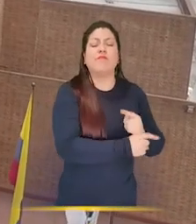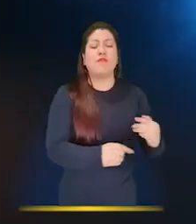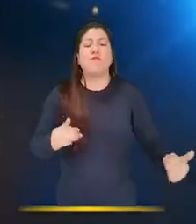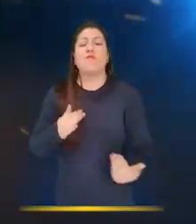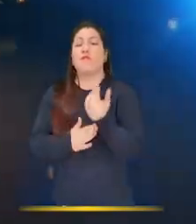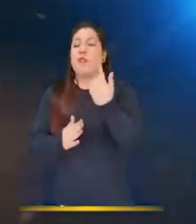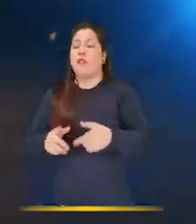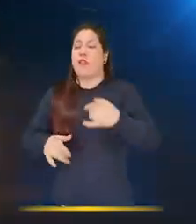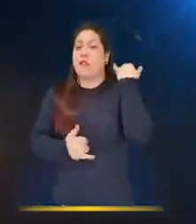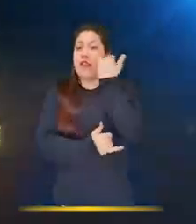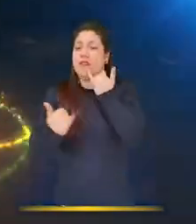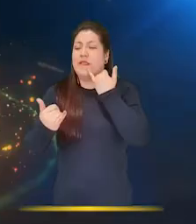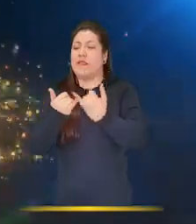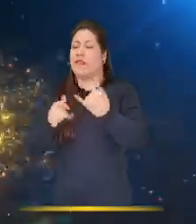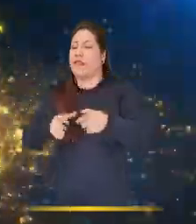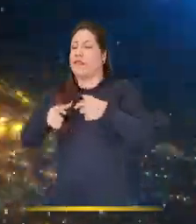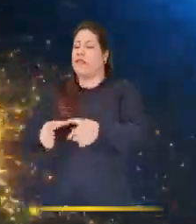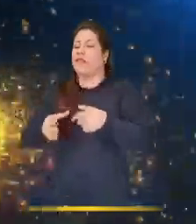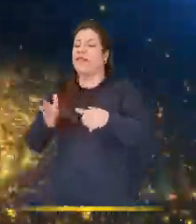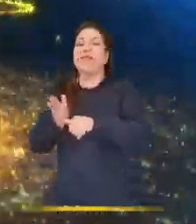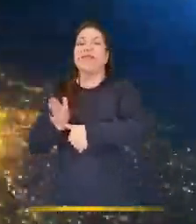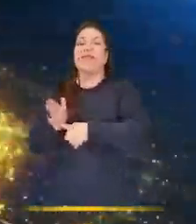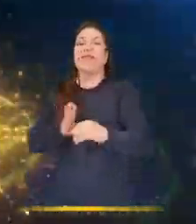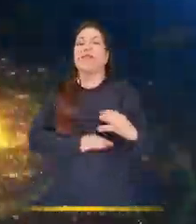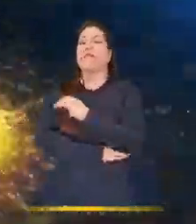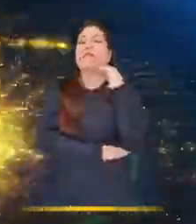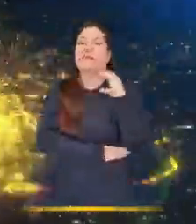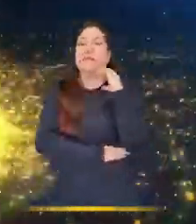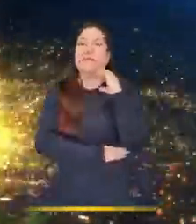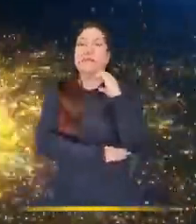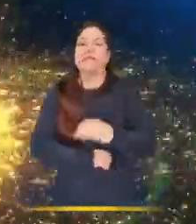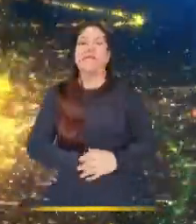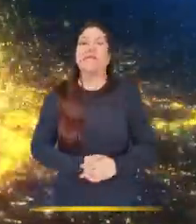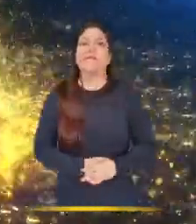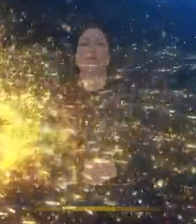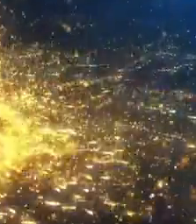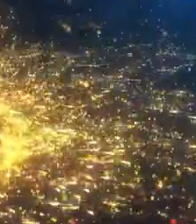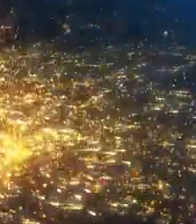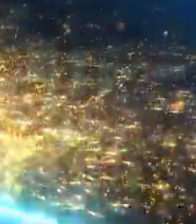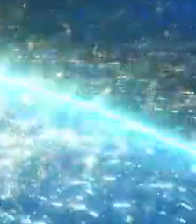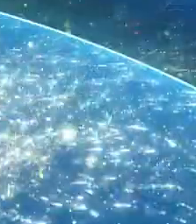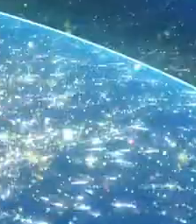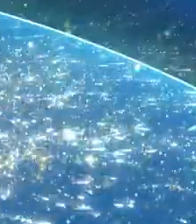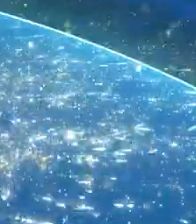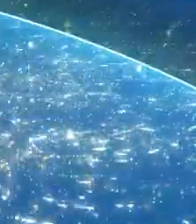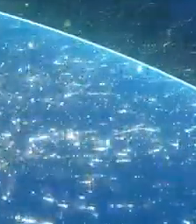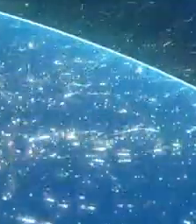nuestra misión en el inicio de una nueva identidad digital colombiana.